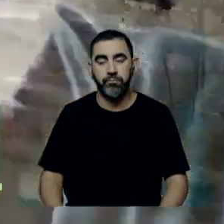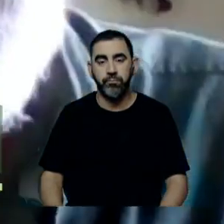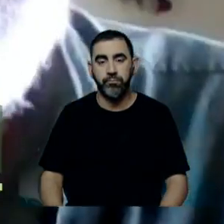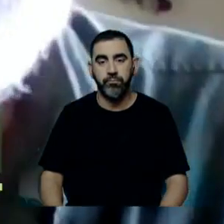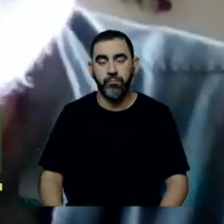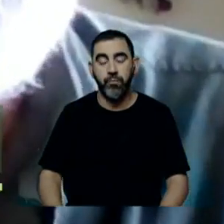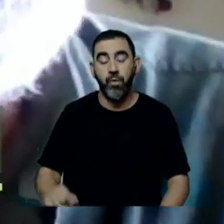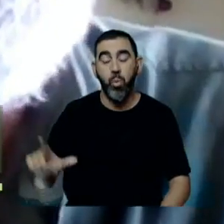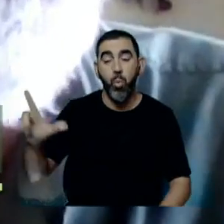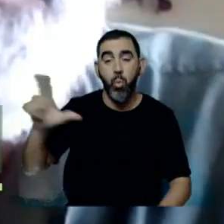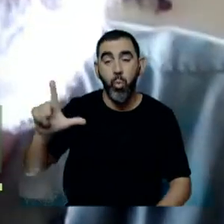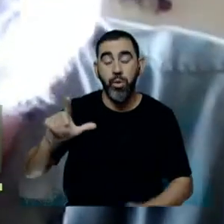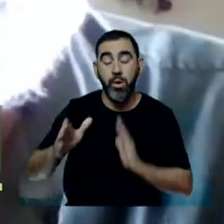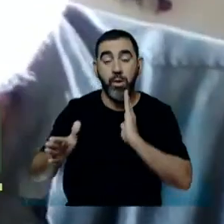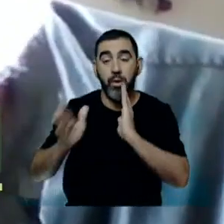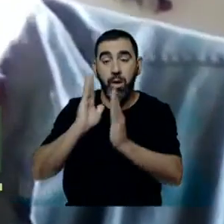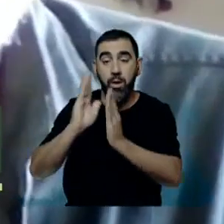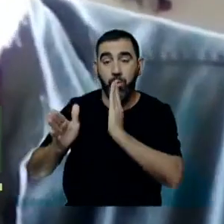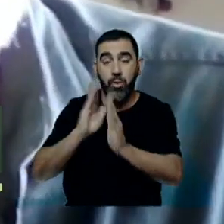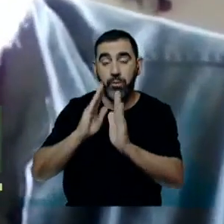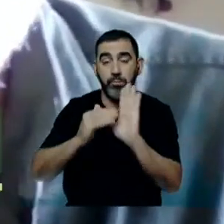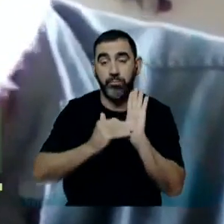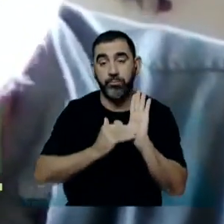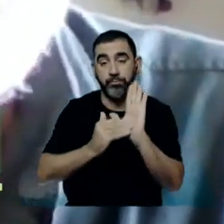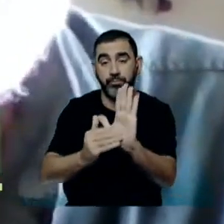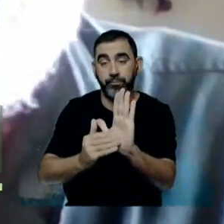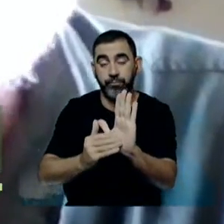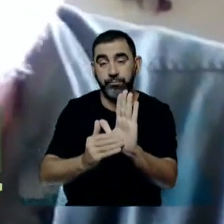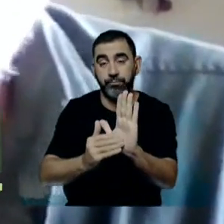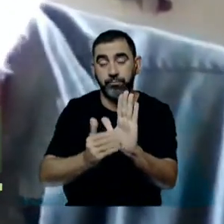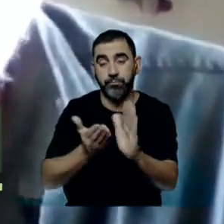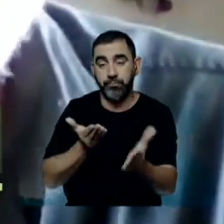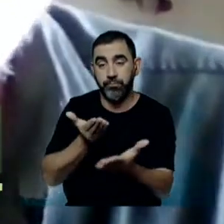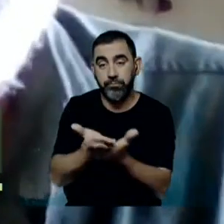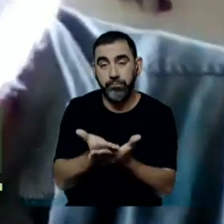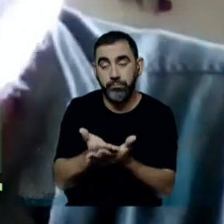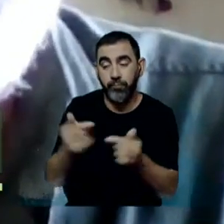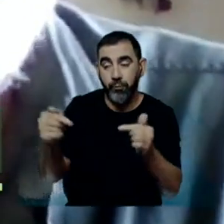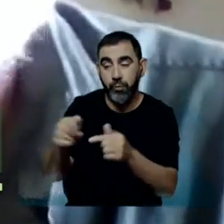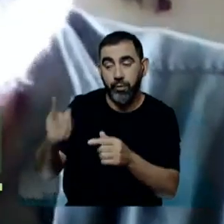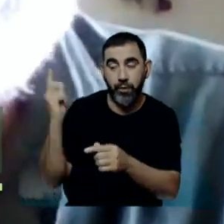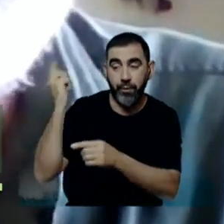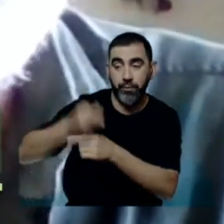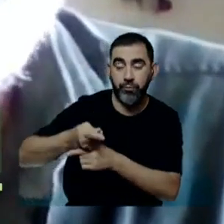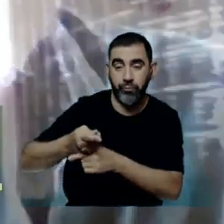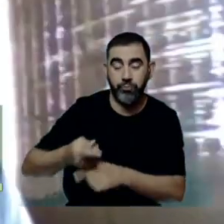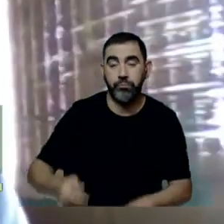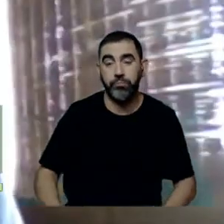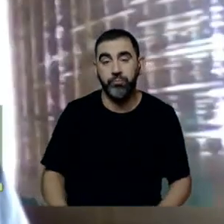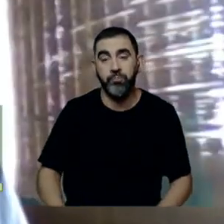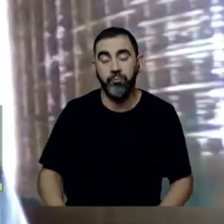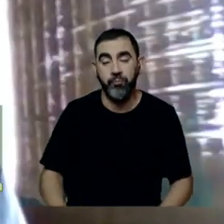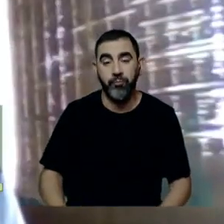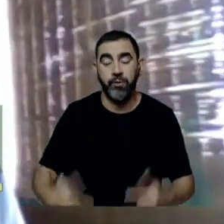el lunes nuestros abogados presentaron un recurso contra esa oposición del